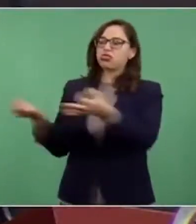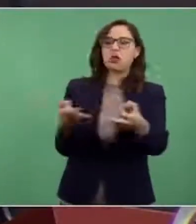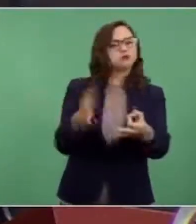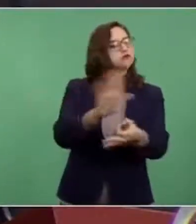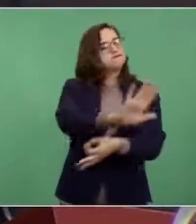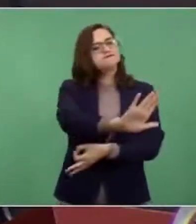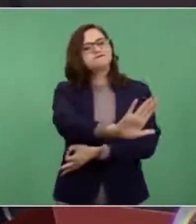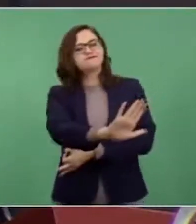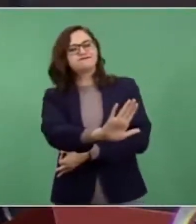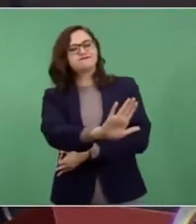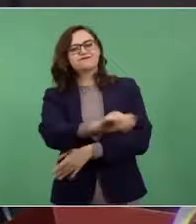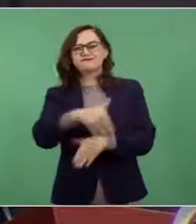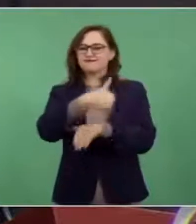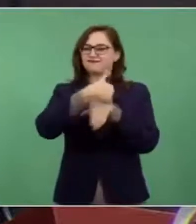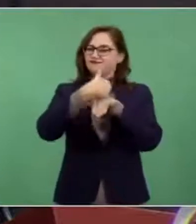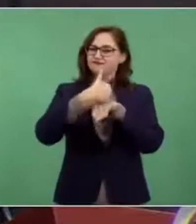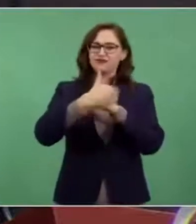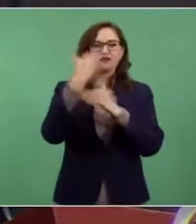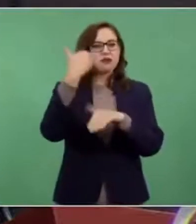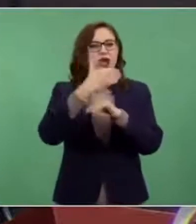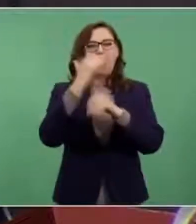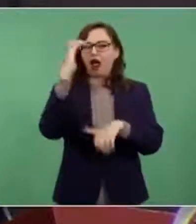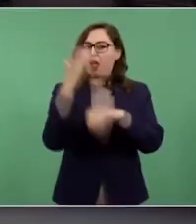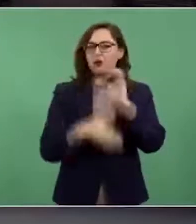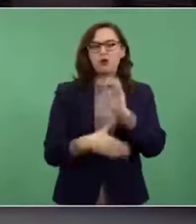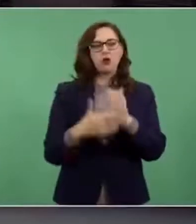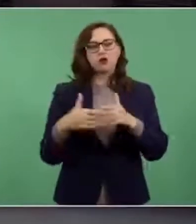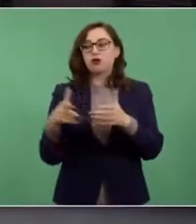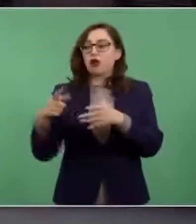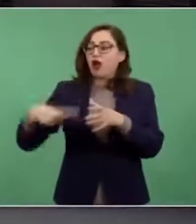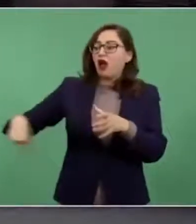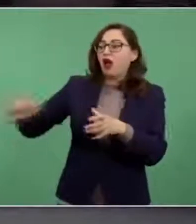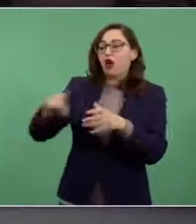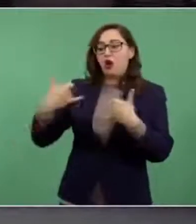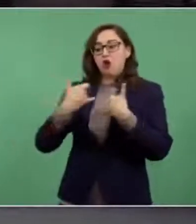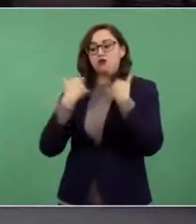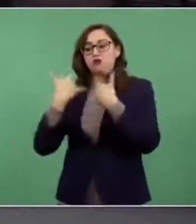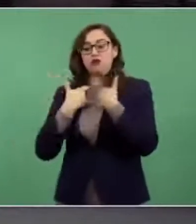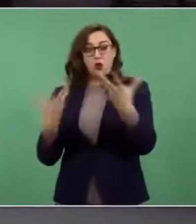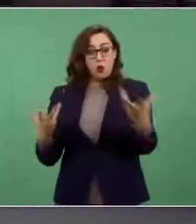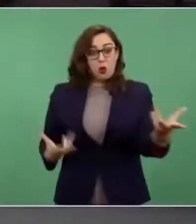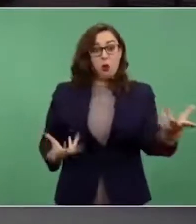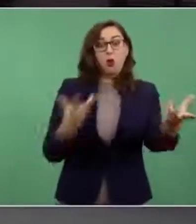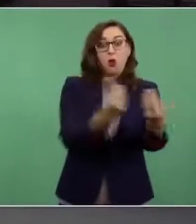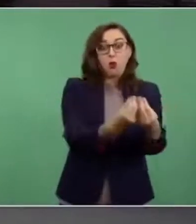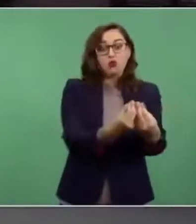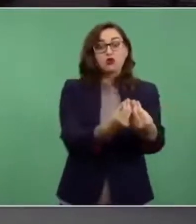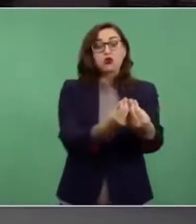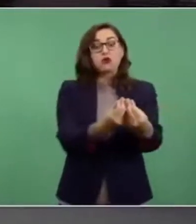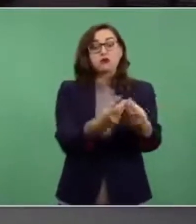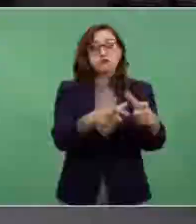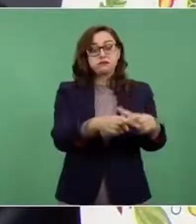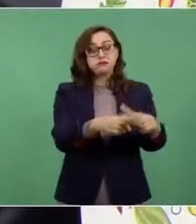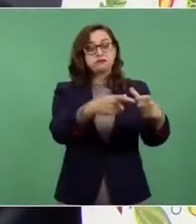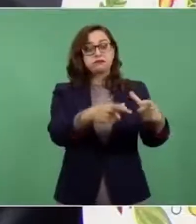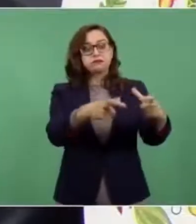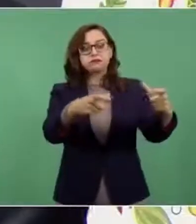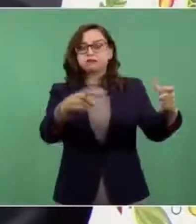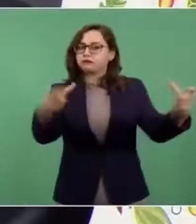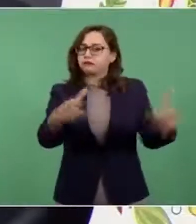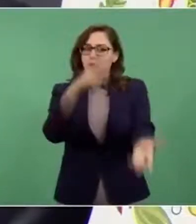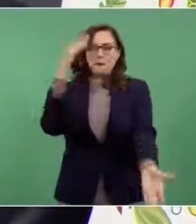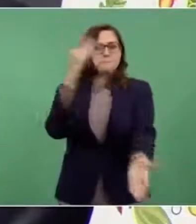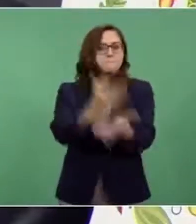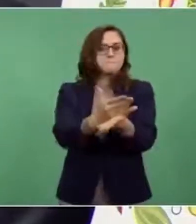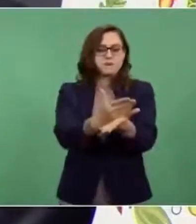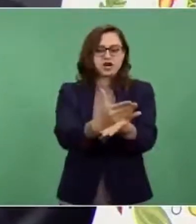semillero, impedirles que cuenten con un ejército de reserva para delinquir. Con los